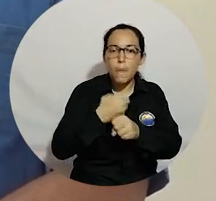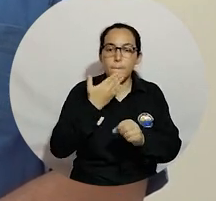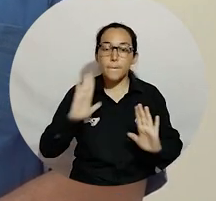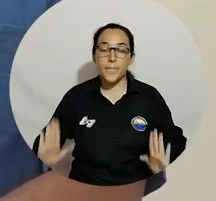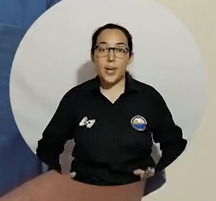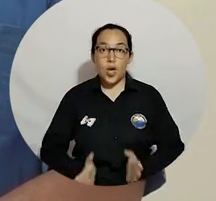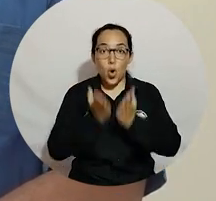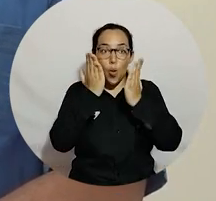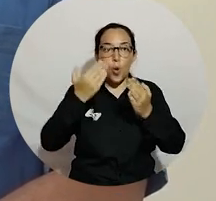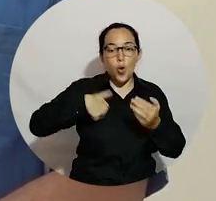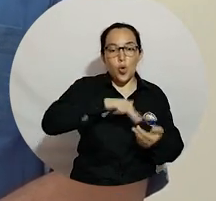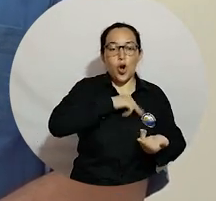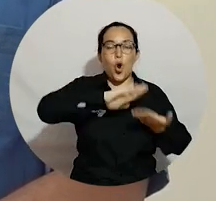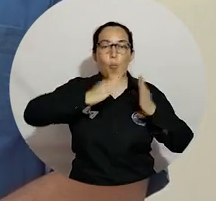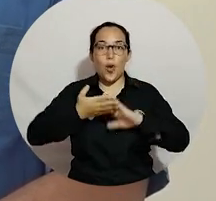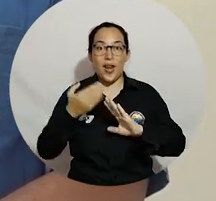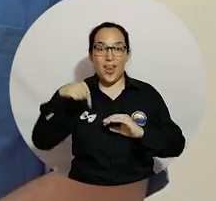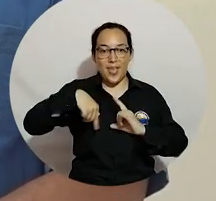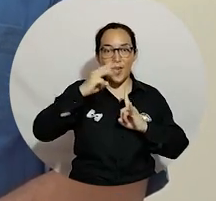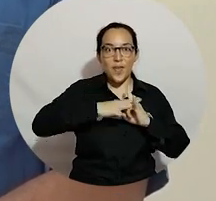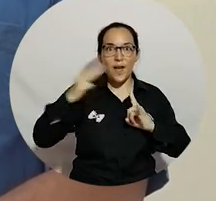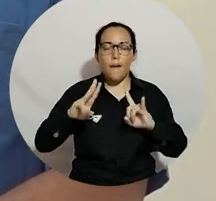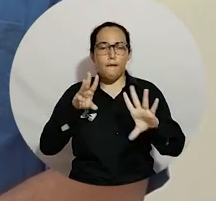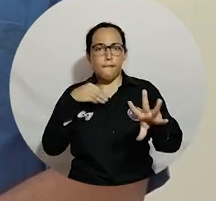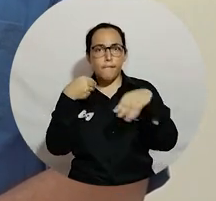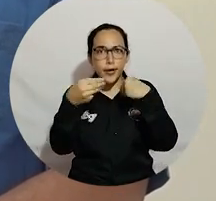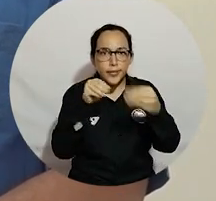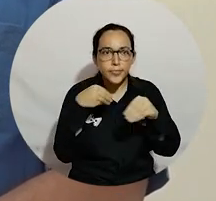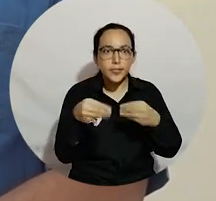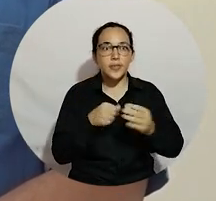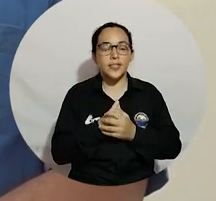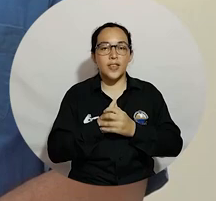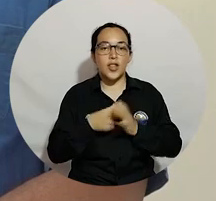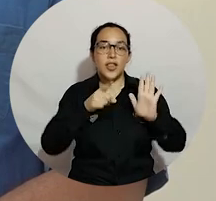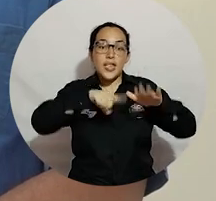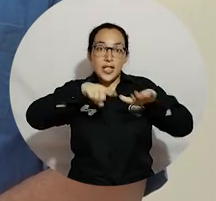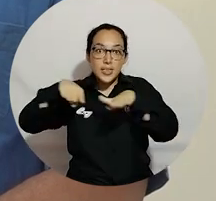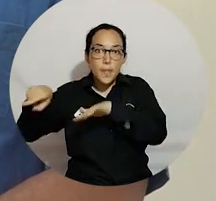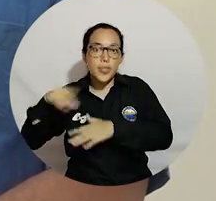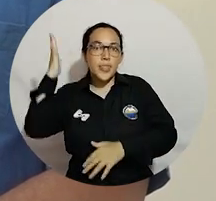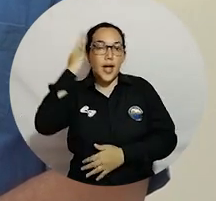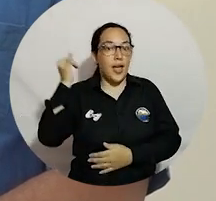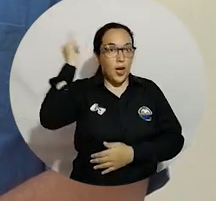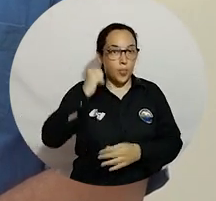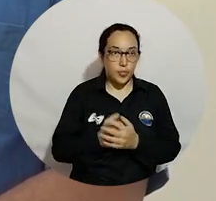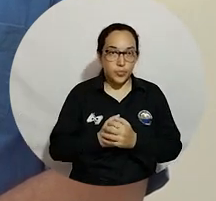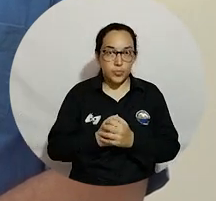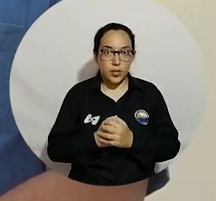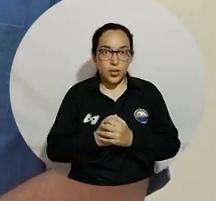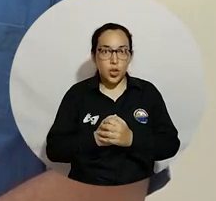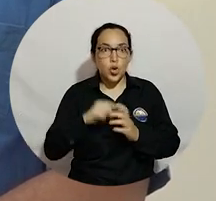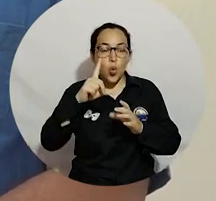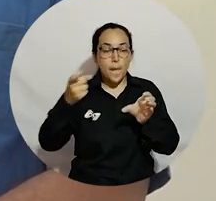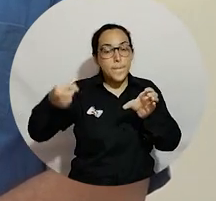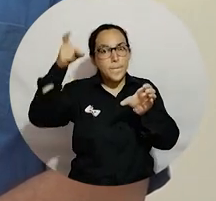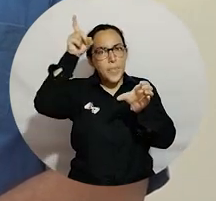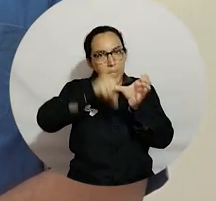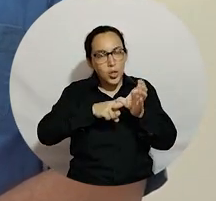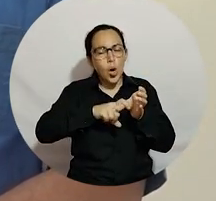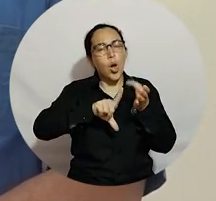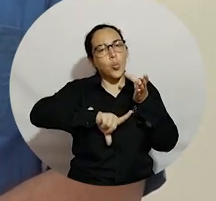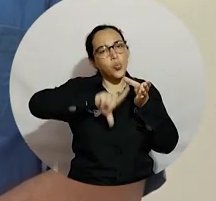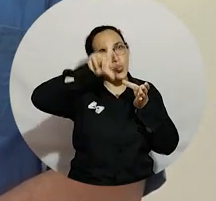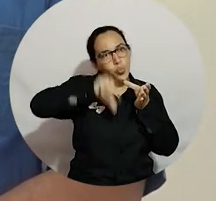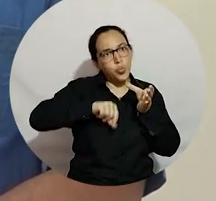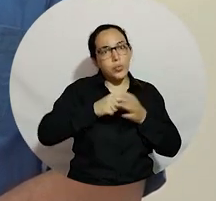por el mejoramiento de las condiciones de nuestra comunidad universitaria, la flexibilización del semestre académico y la reducción